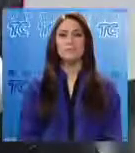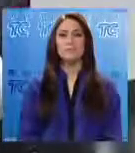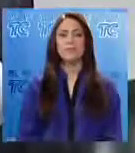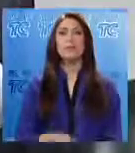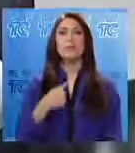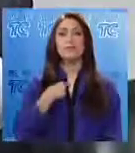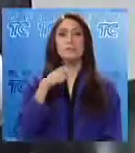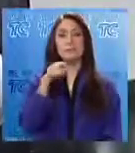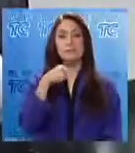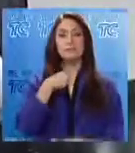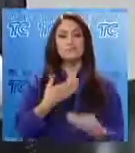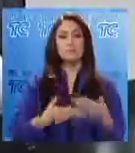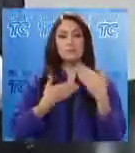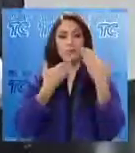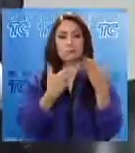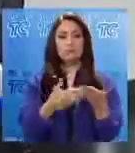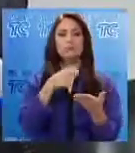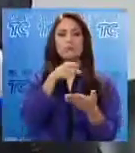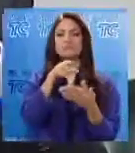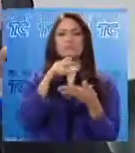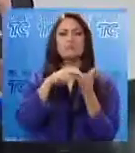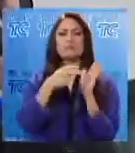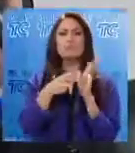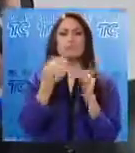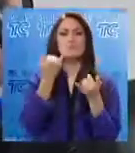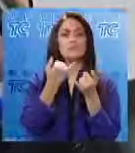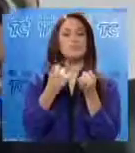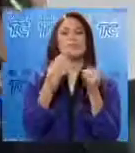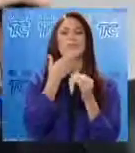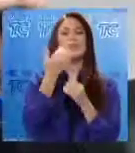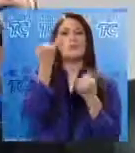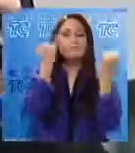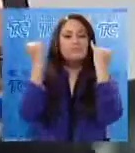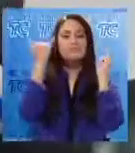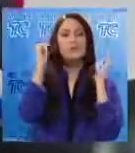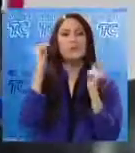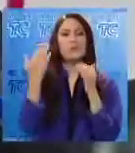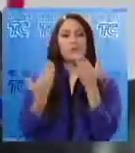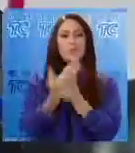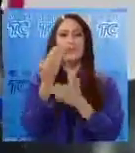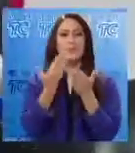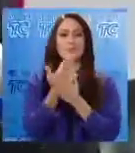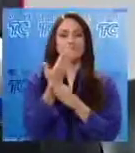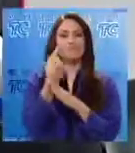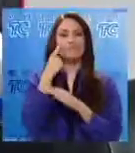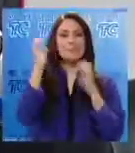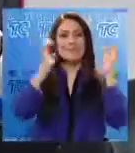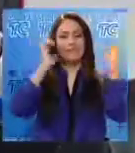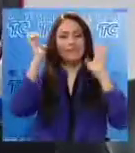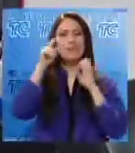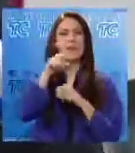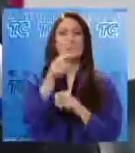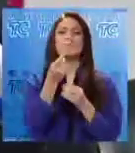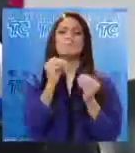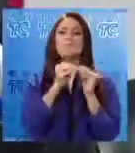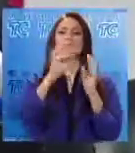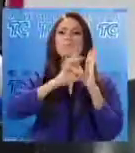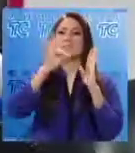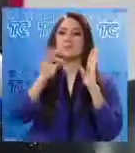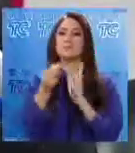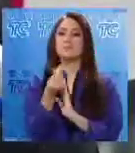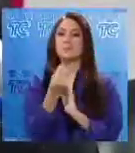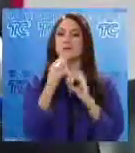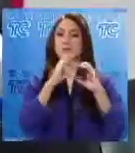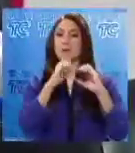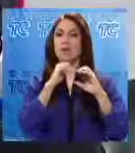Esta propuesta plantea mecanismos innovadores, creativos, de financiamiento que no